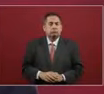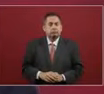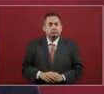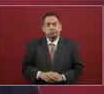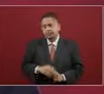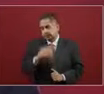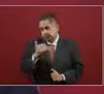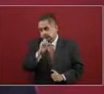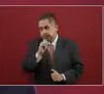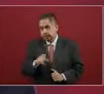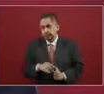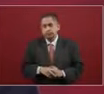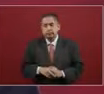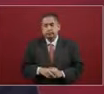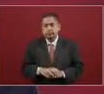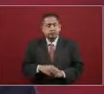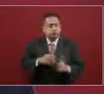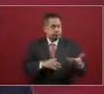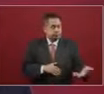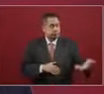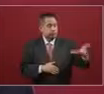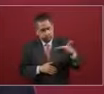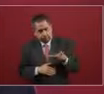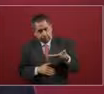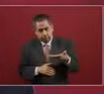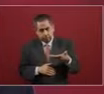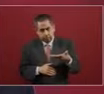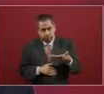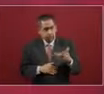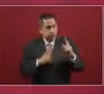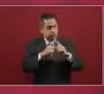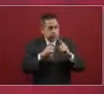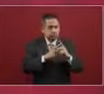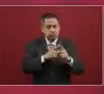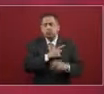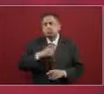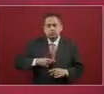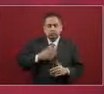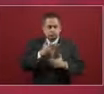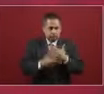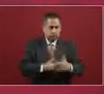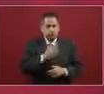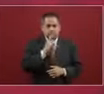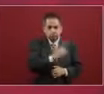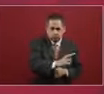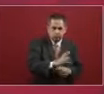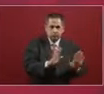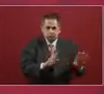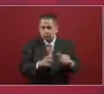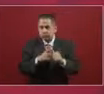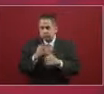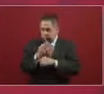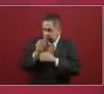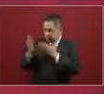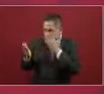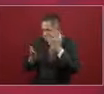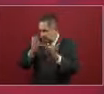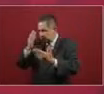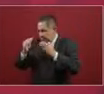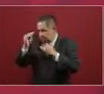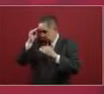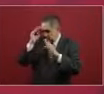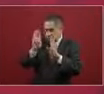Y si nos hicieron esta solicitud, la vamos a atender. Se está analizando, se